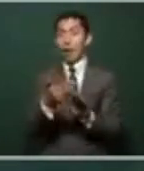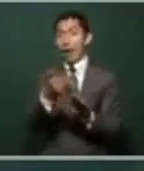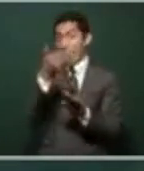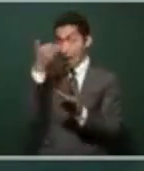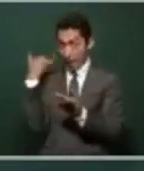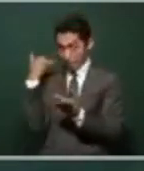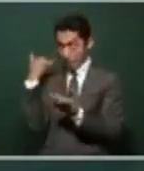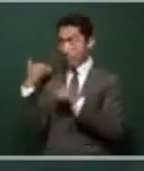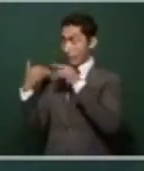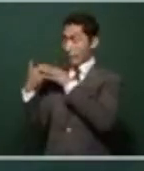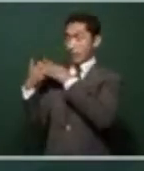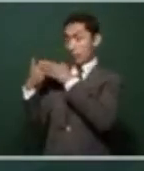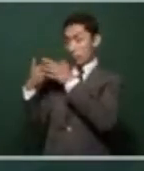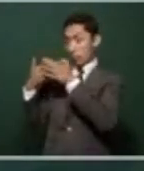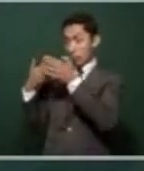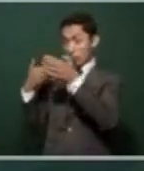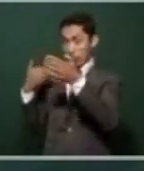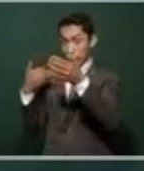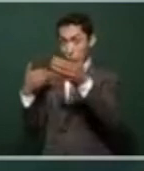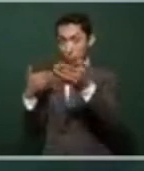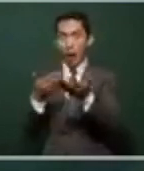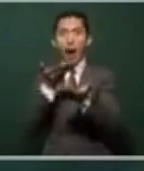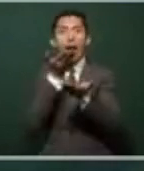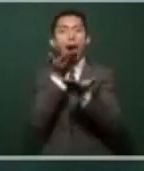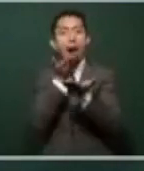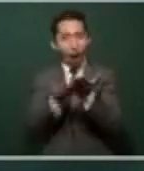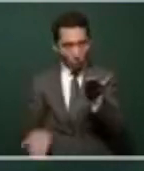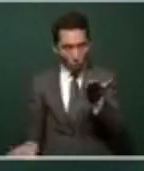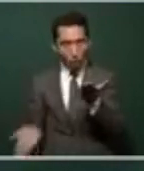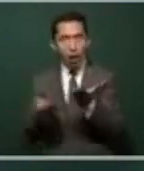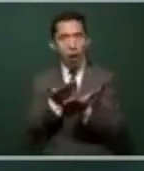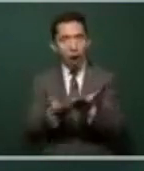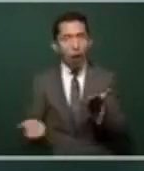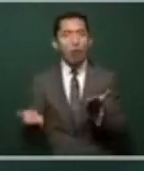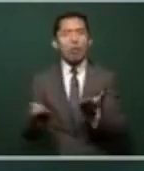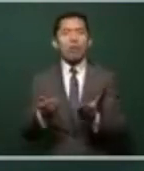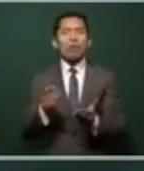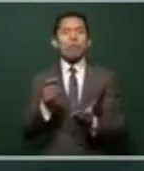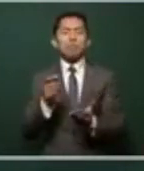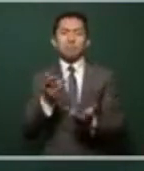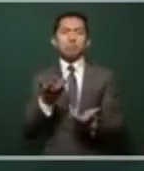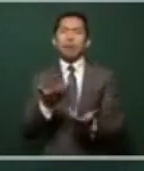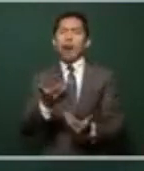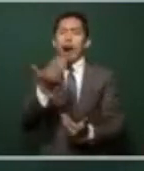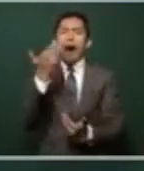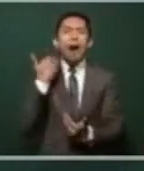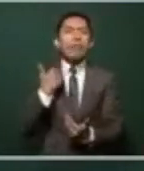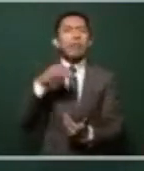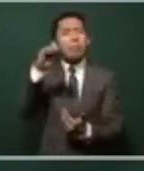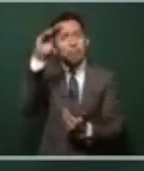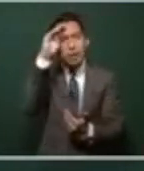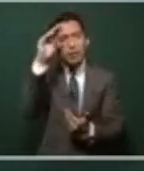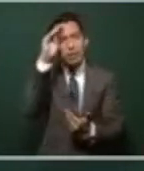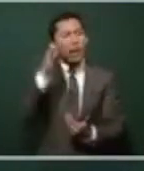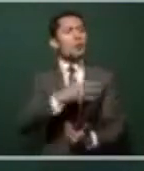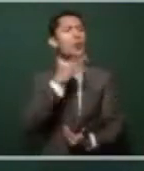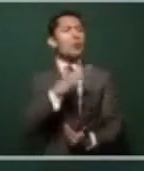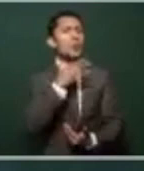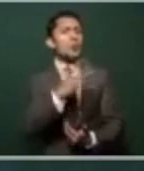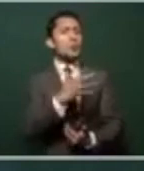hasta la fecha no se consideraba delito grave la corrupción?